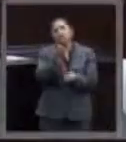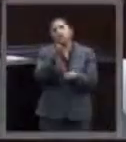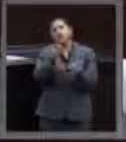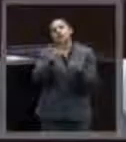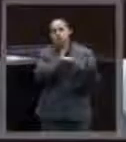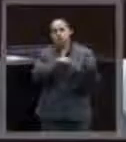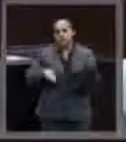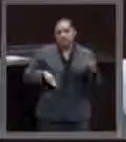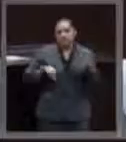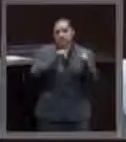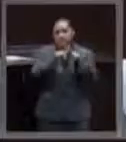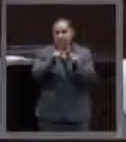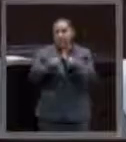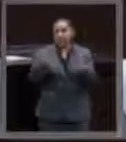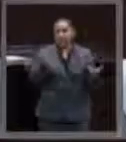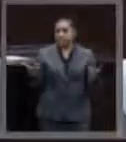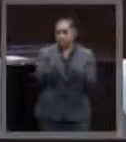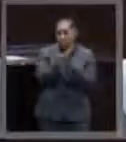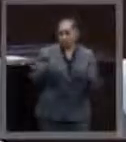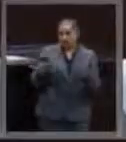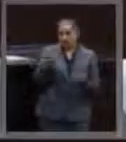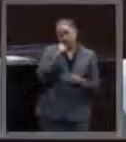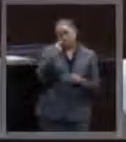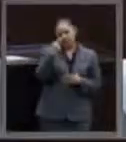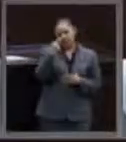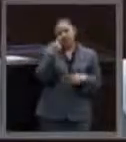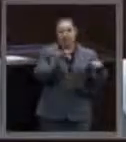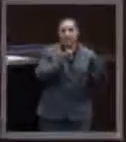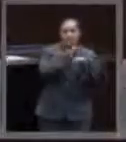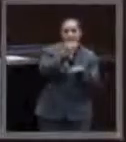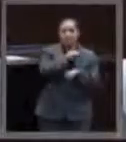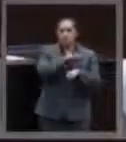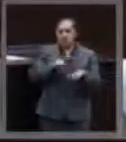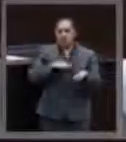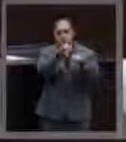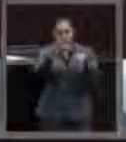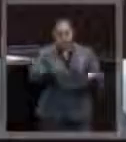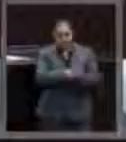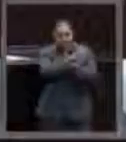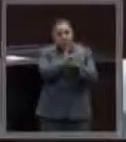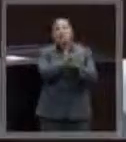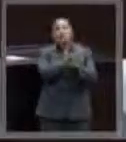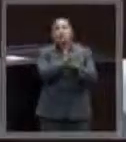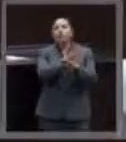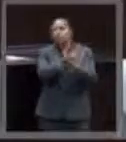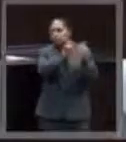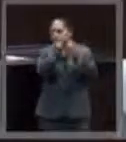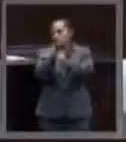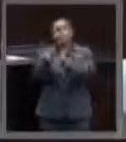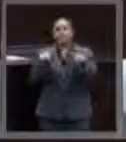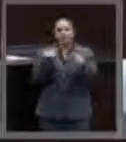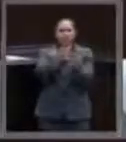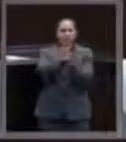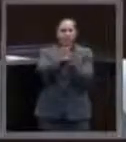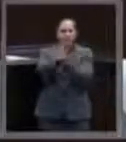que los estados y municipios cada vez que cambia gobierno cambie o sustituya su personal generando pasivos laborales